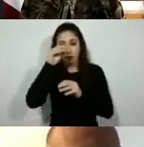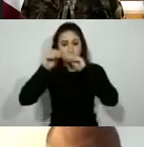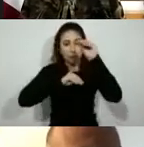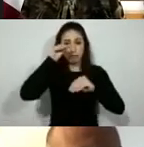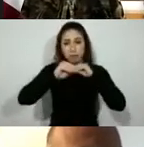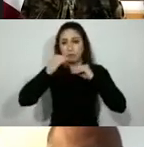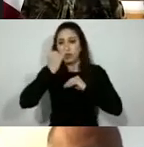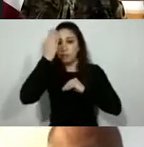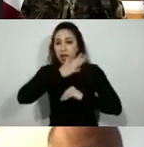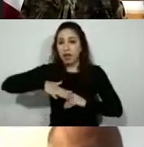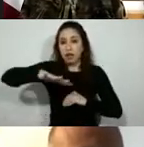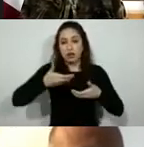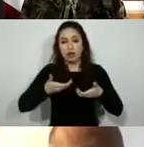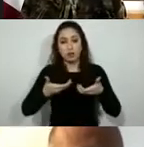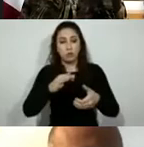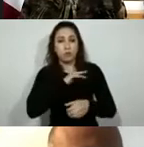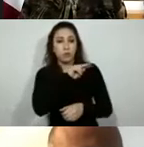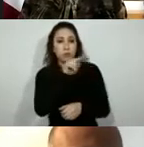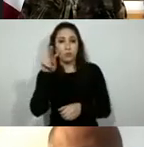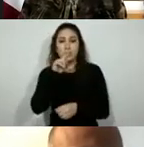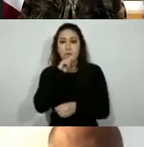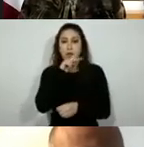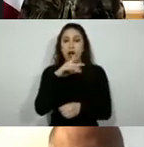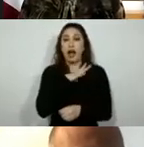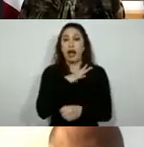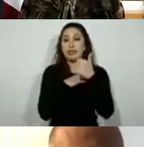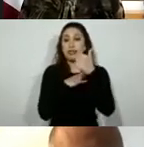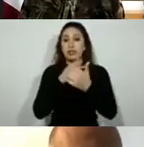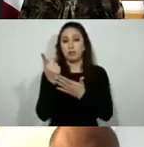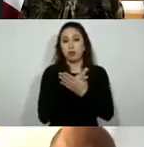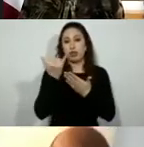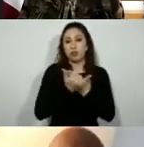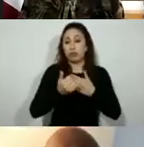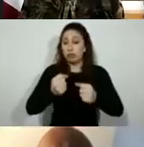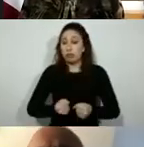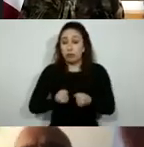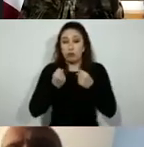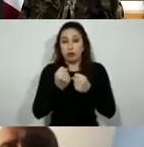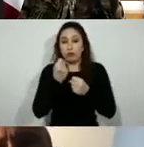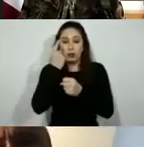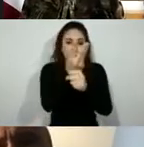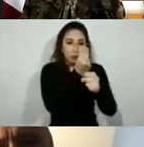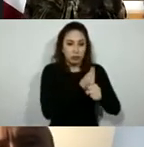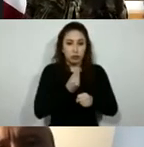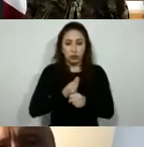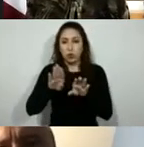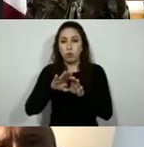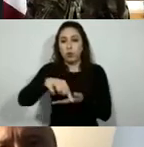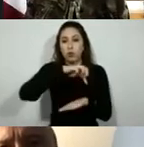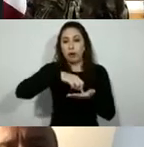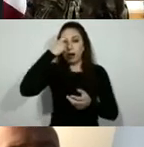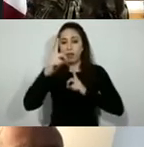Hemos construido 6 grandes megaproyectos de infraestructura social, cultural y deportivo que les hemos